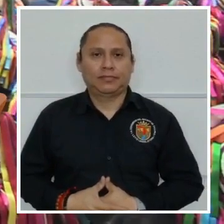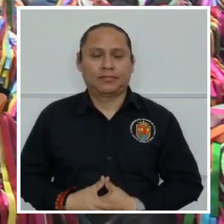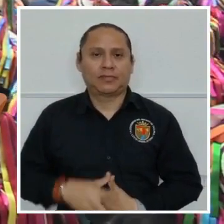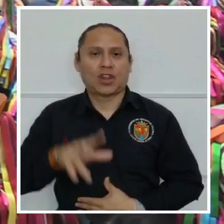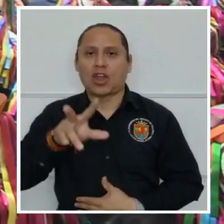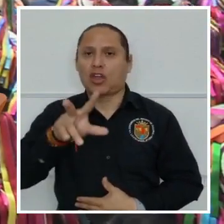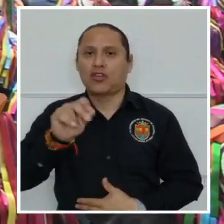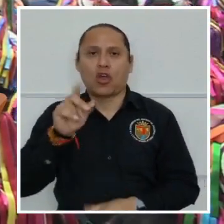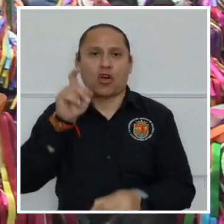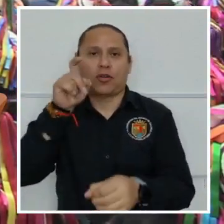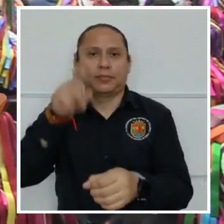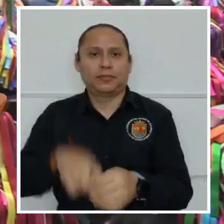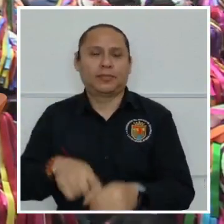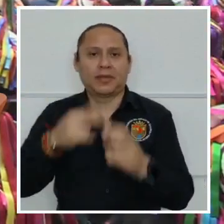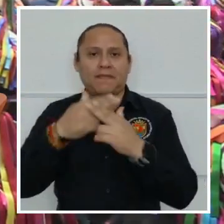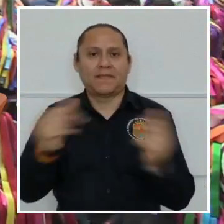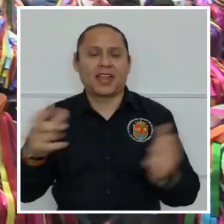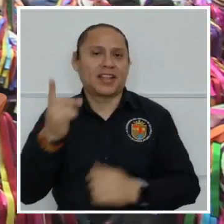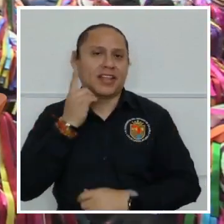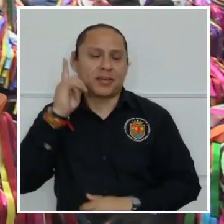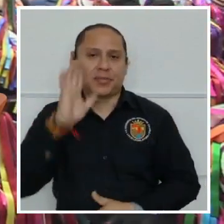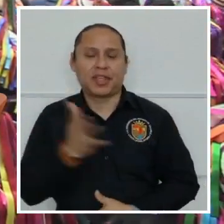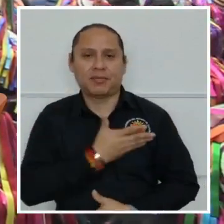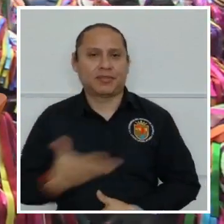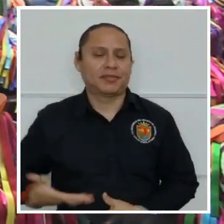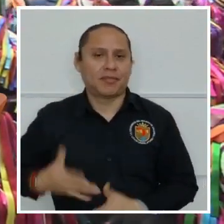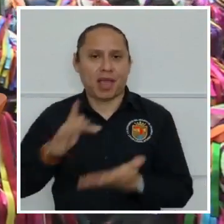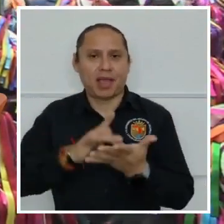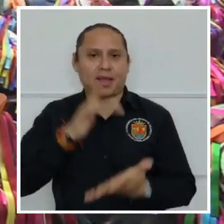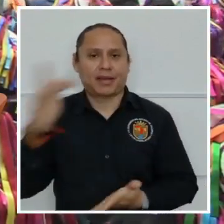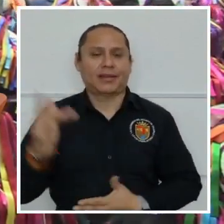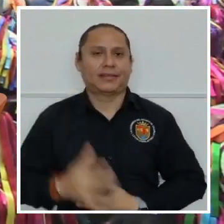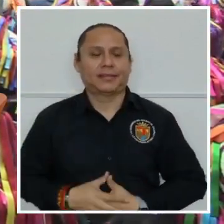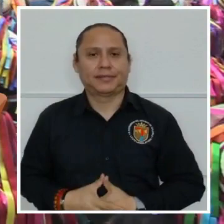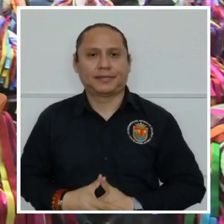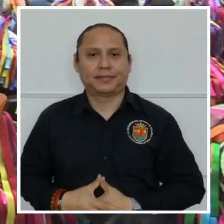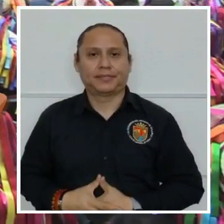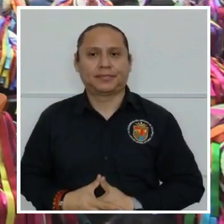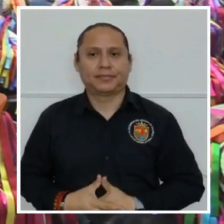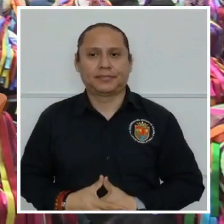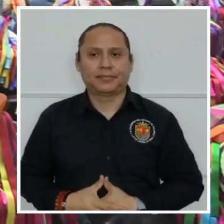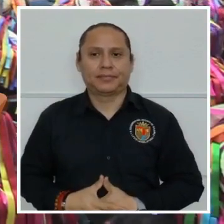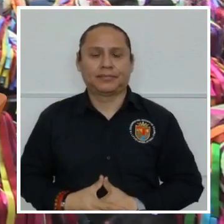No se inscribió ningún legislador, diputada presidenta. Gracias, diputada secretaria.